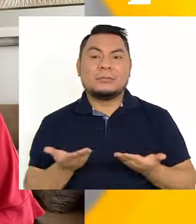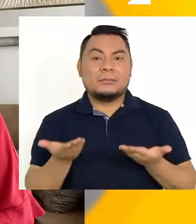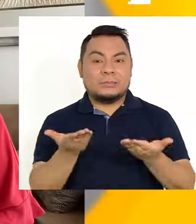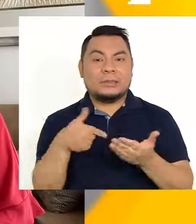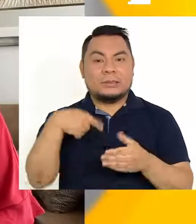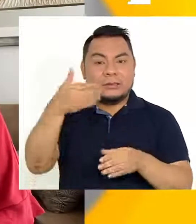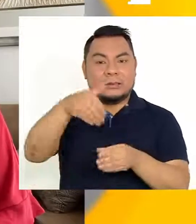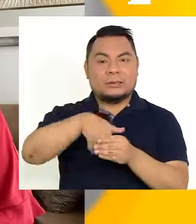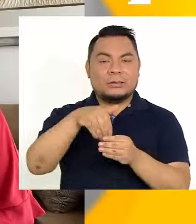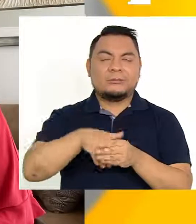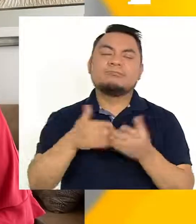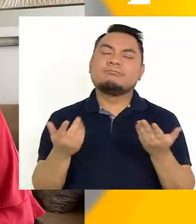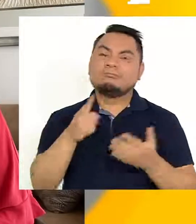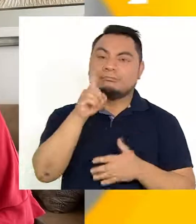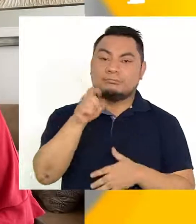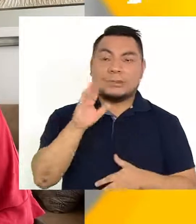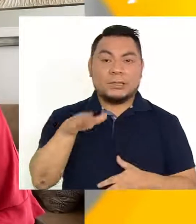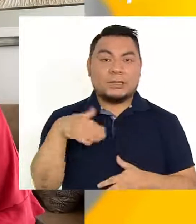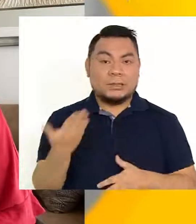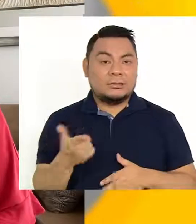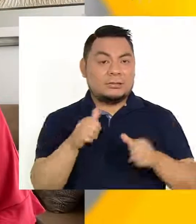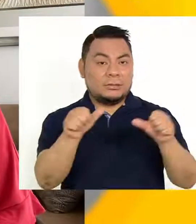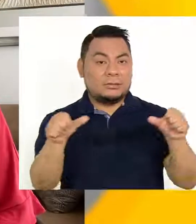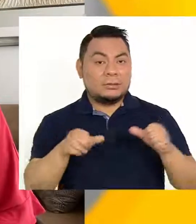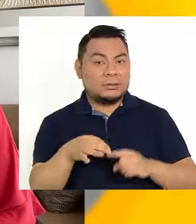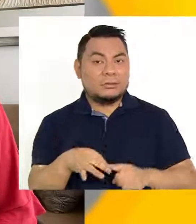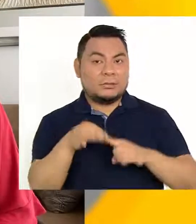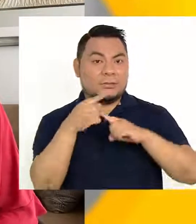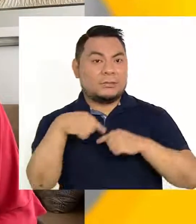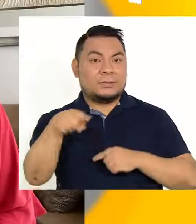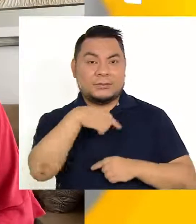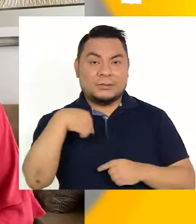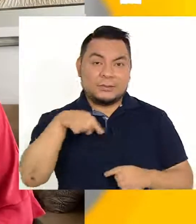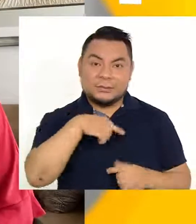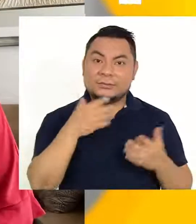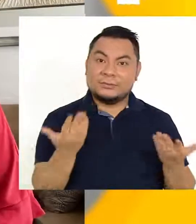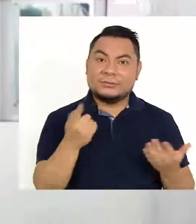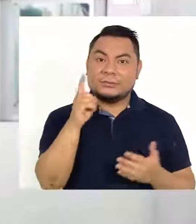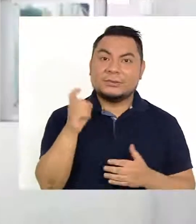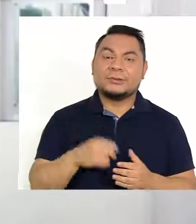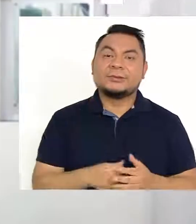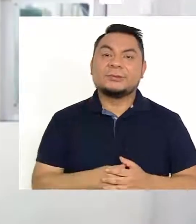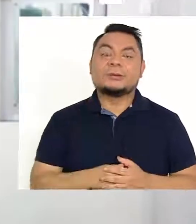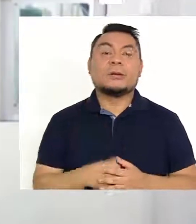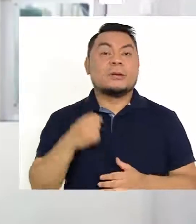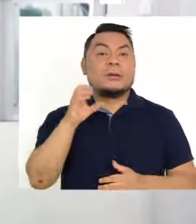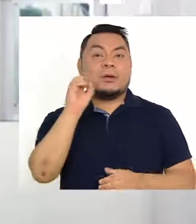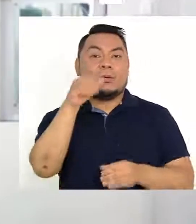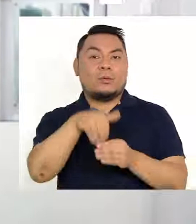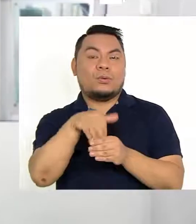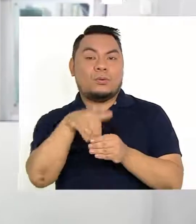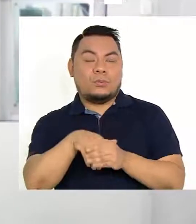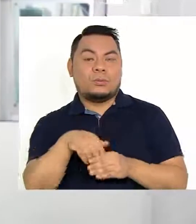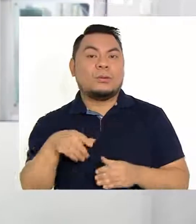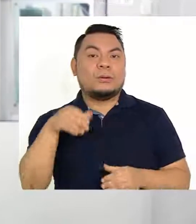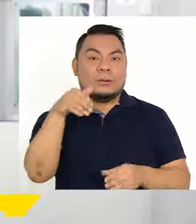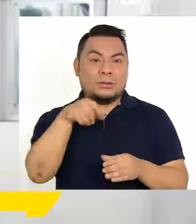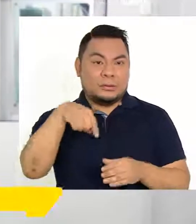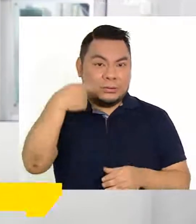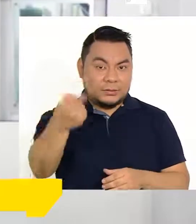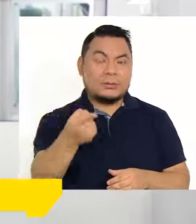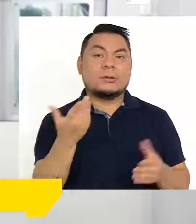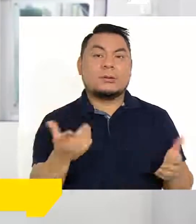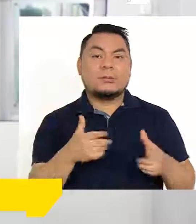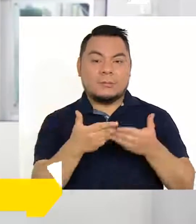con discapacidad en estas elecciones? ¿Habrá ambientes especiales para nosotros? La OMPE para las elecciones